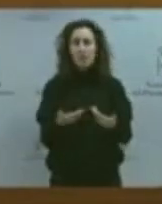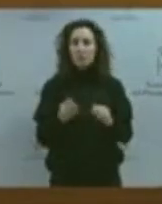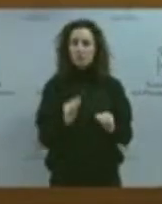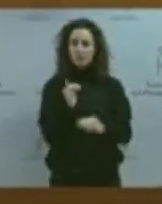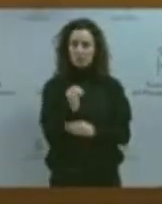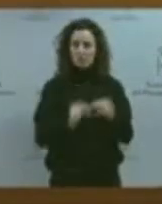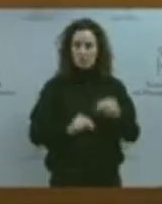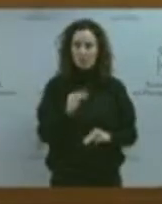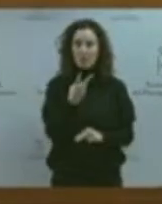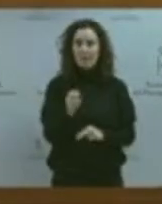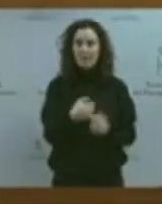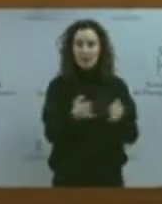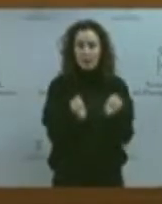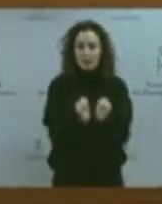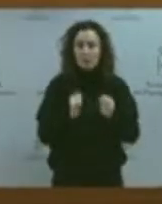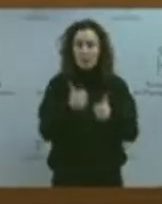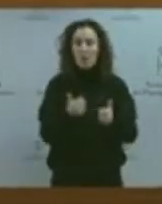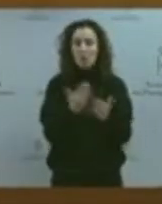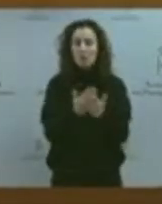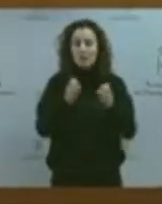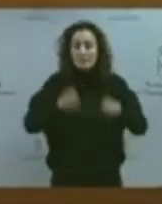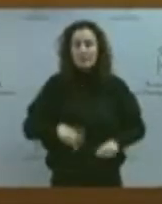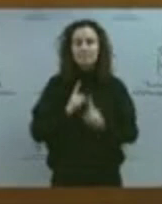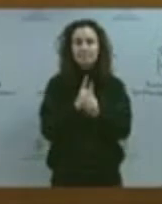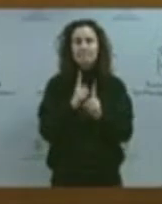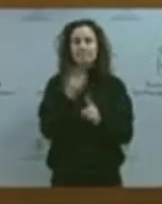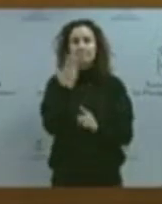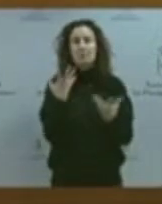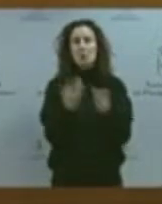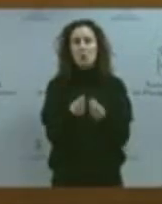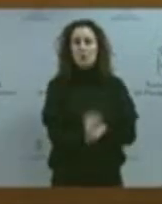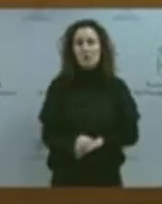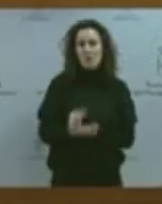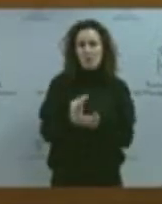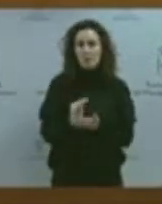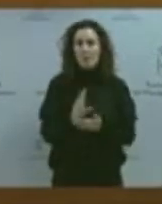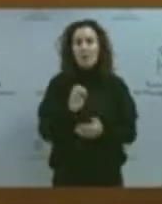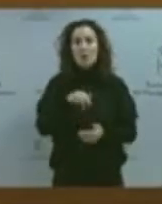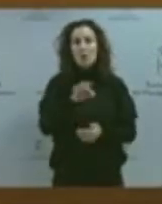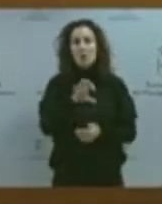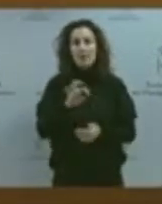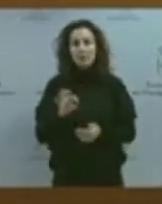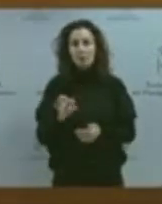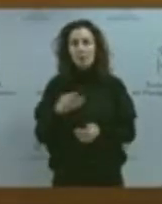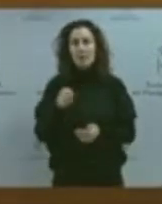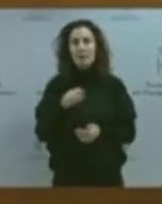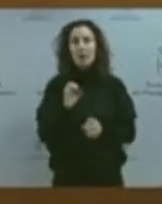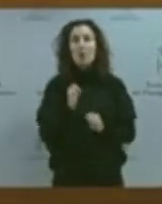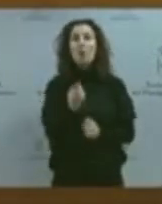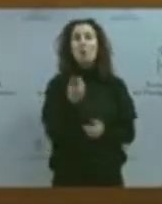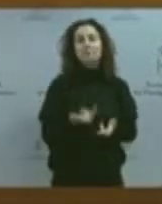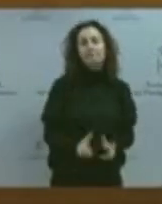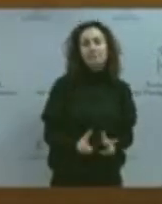transporte escolar con acompañantes. El colegio Honesto Batalón, un solo váter para 70 alumnos y alumnas de primaria.